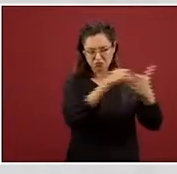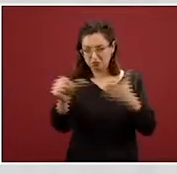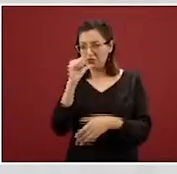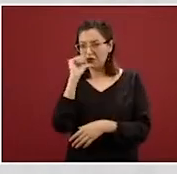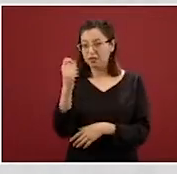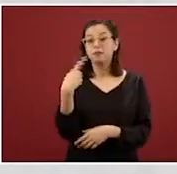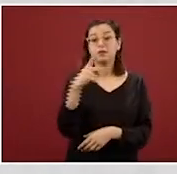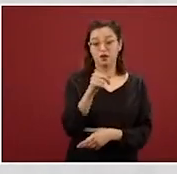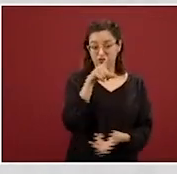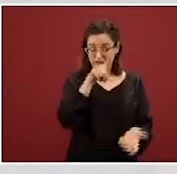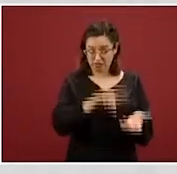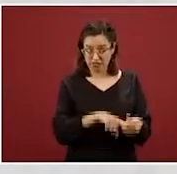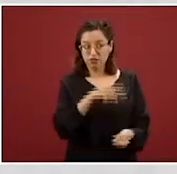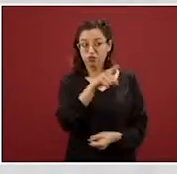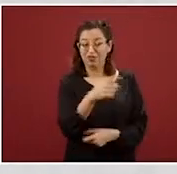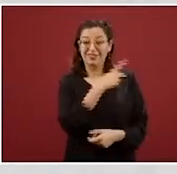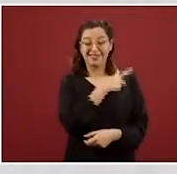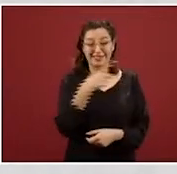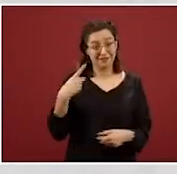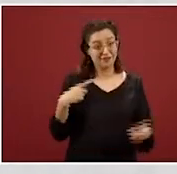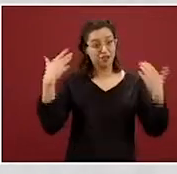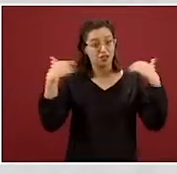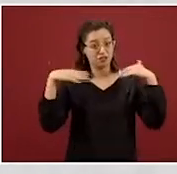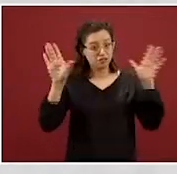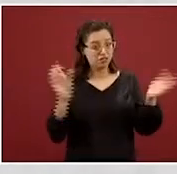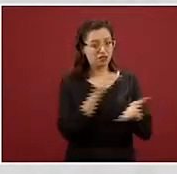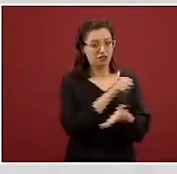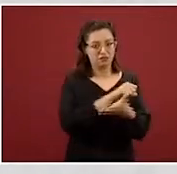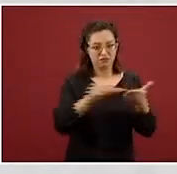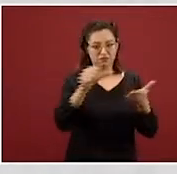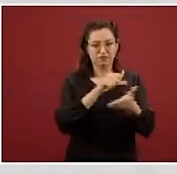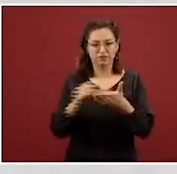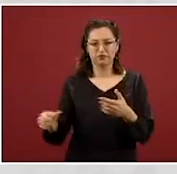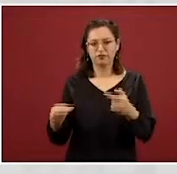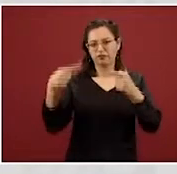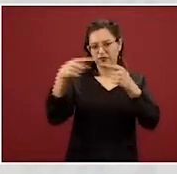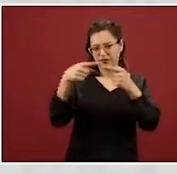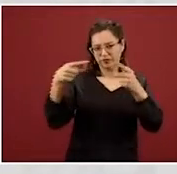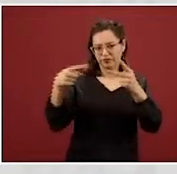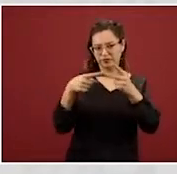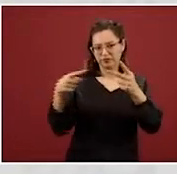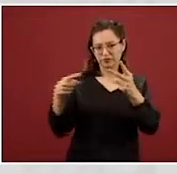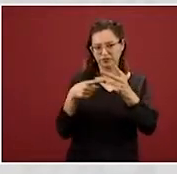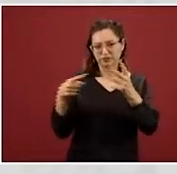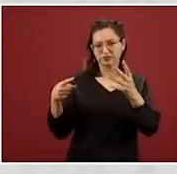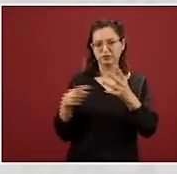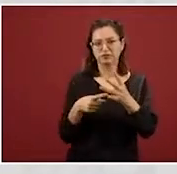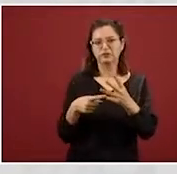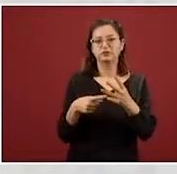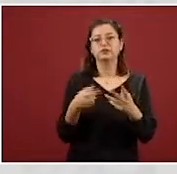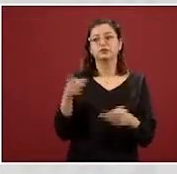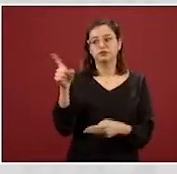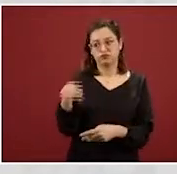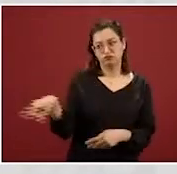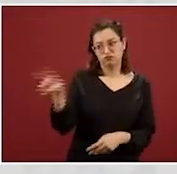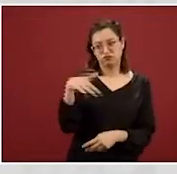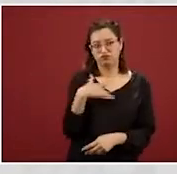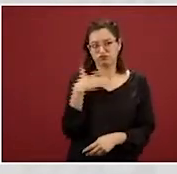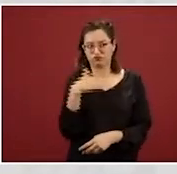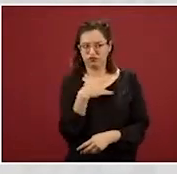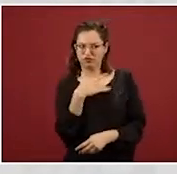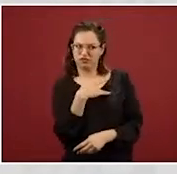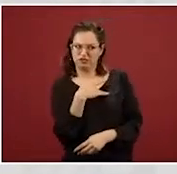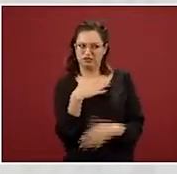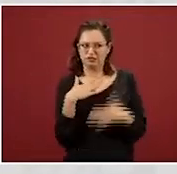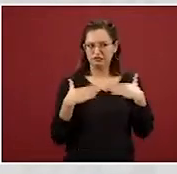esas bombas debieran de estar inmovilizadas y pues ya que le tantien, como dicen, el agua a los camotes y van a